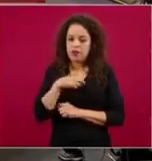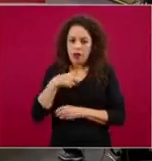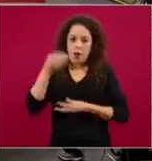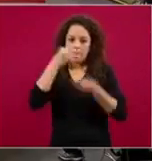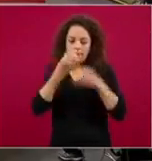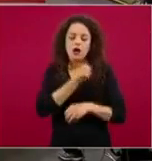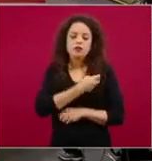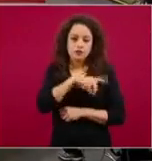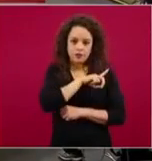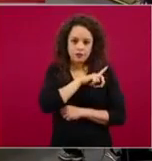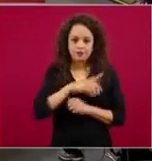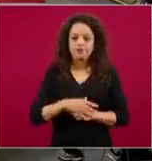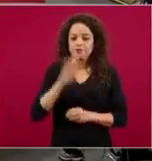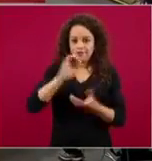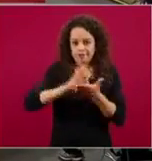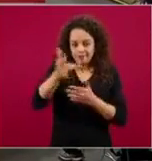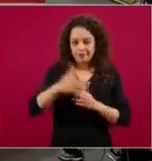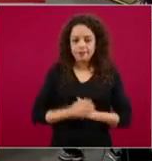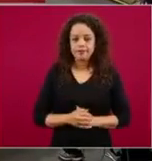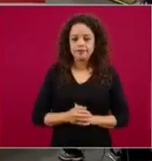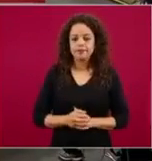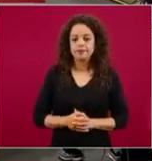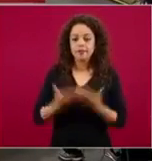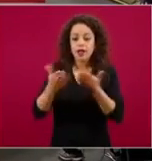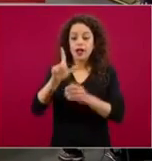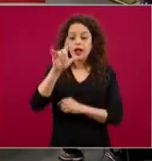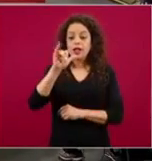Liliana Noble, Pulso Saludable.